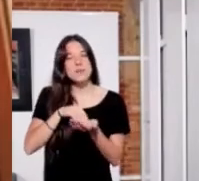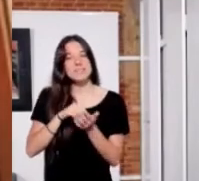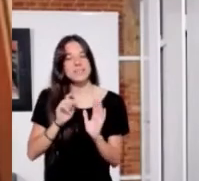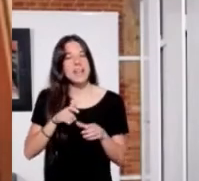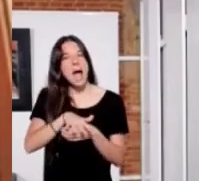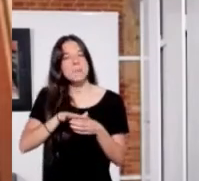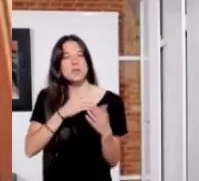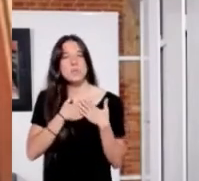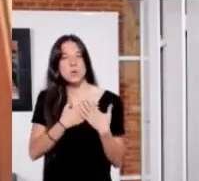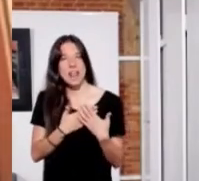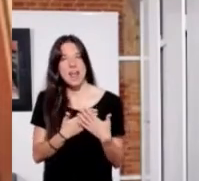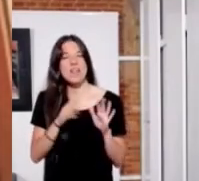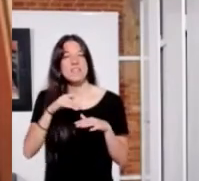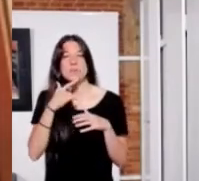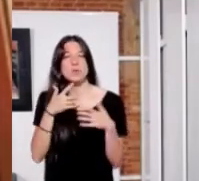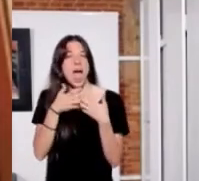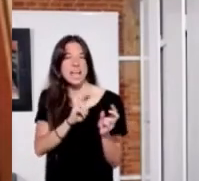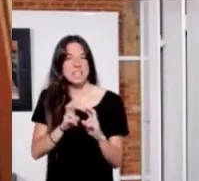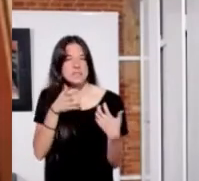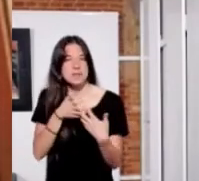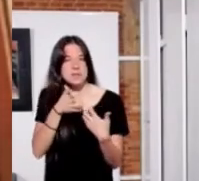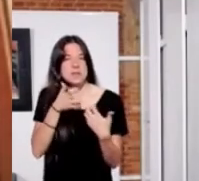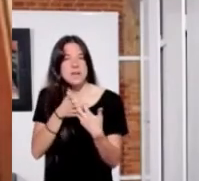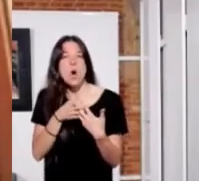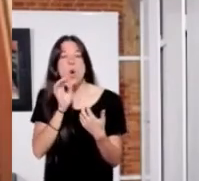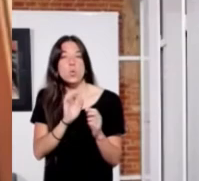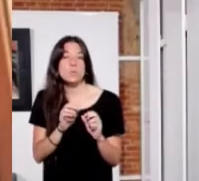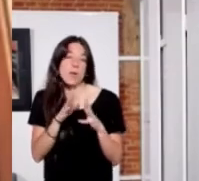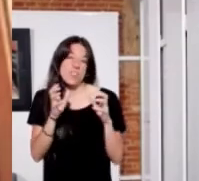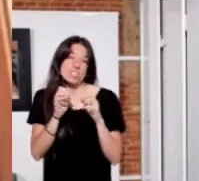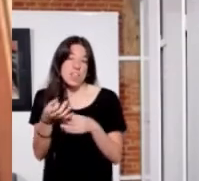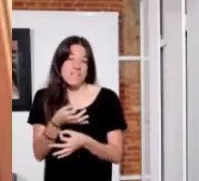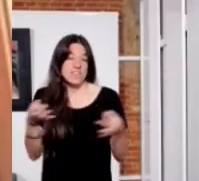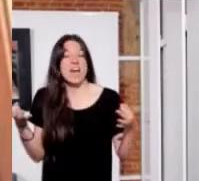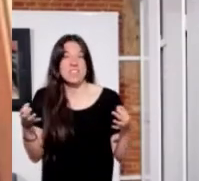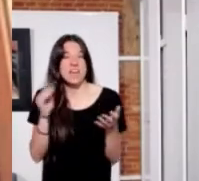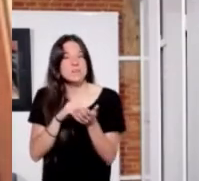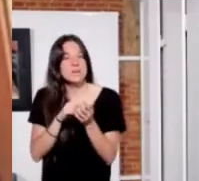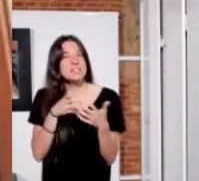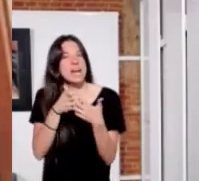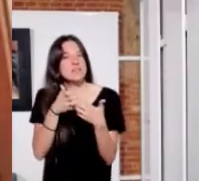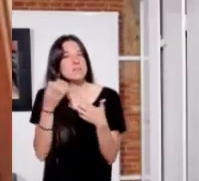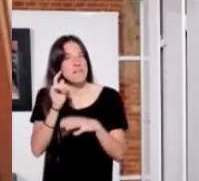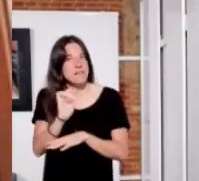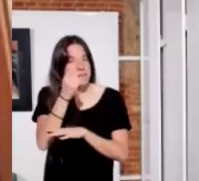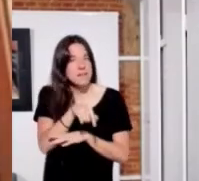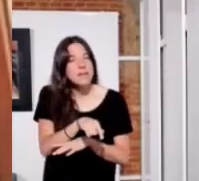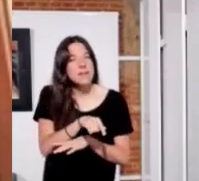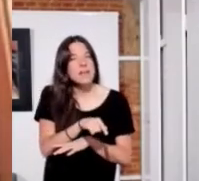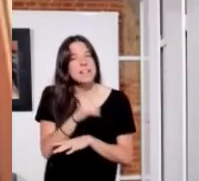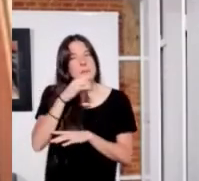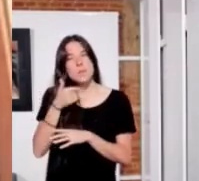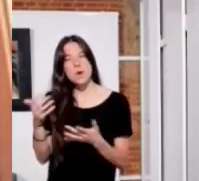por un activismo y por un deseo de eficacia al que el activismo se debe, por una urgencia al